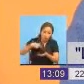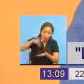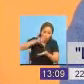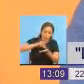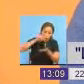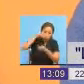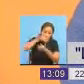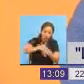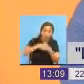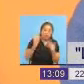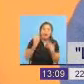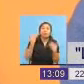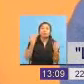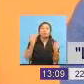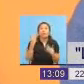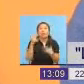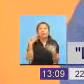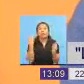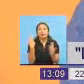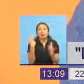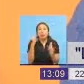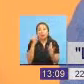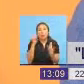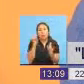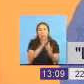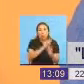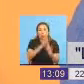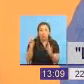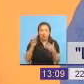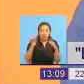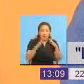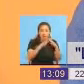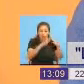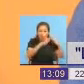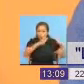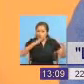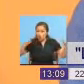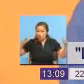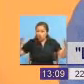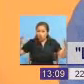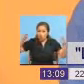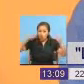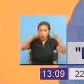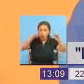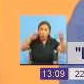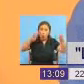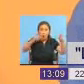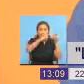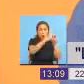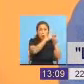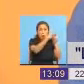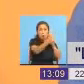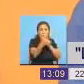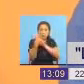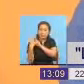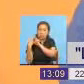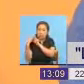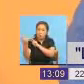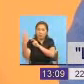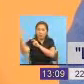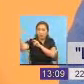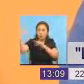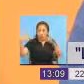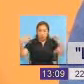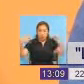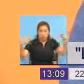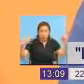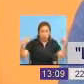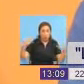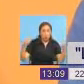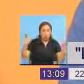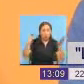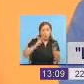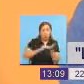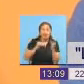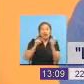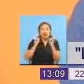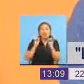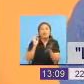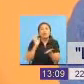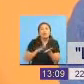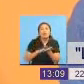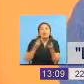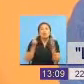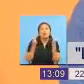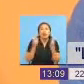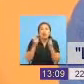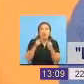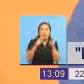tener la posibilidad de tener todos los tramos que van bajo todos los puentes de manera iluminada y de manera puntualmente